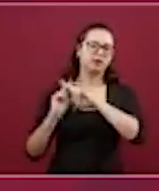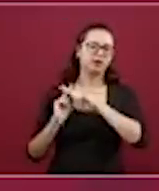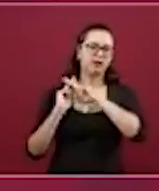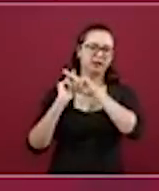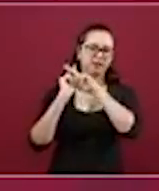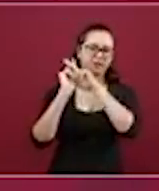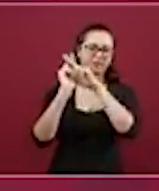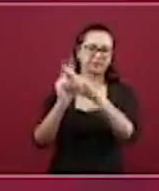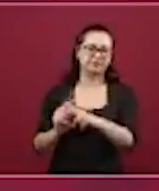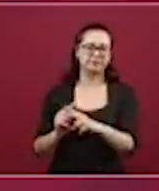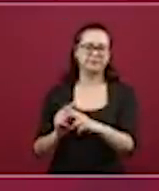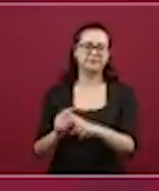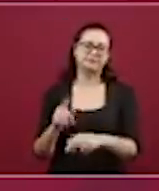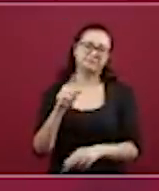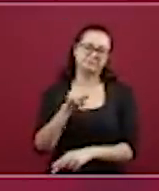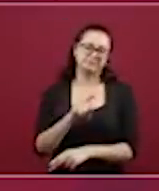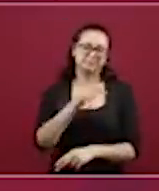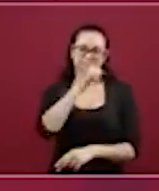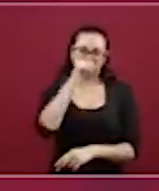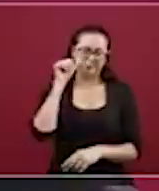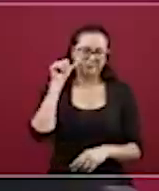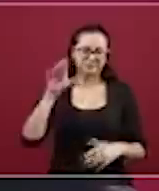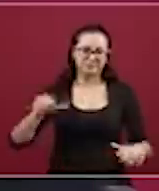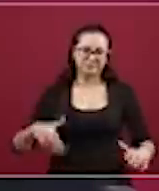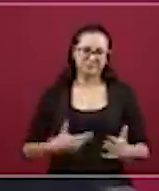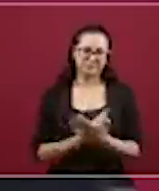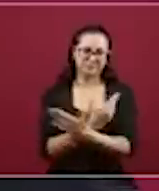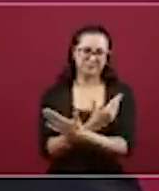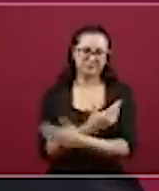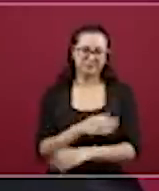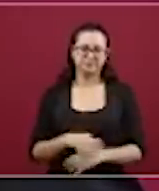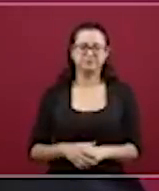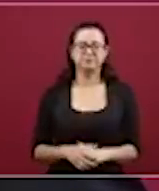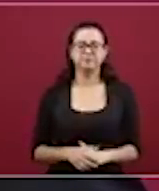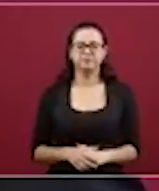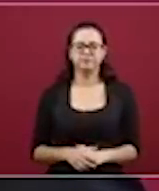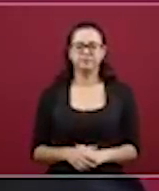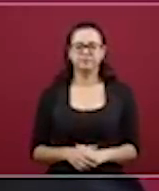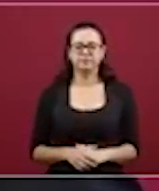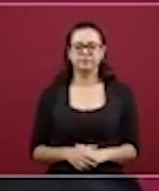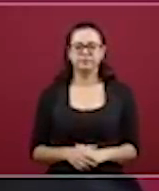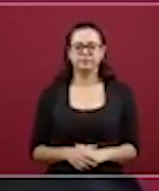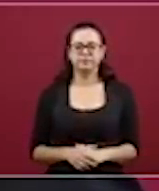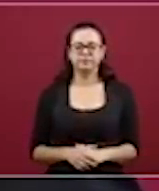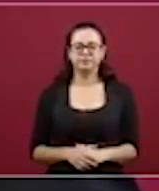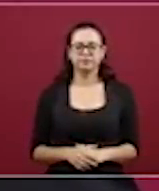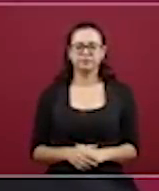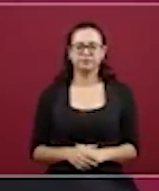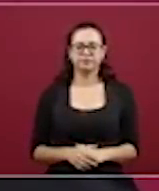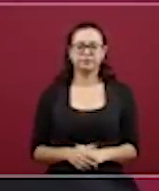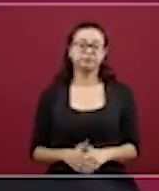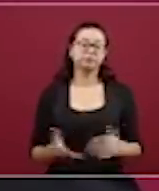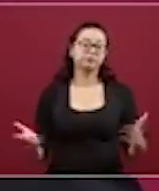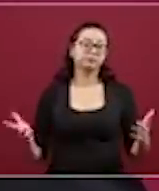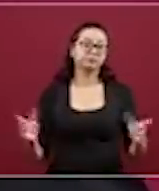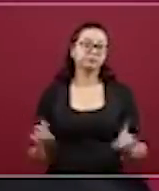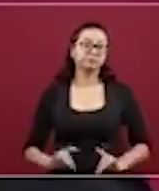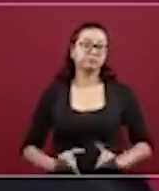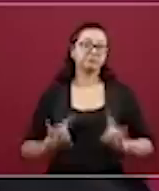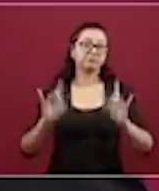aniversario de su natalicio y de esas casualidades de la vida,